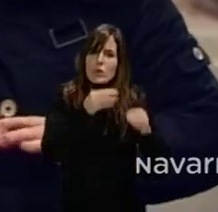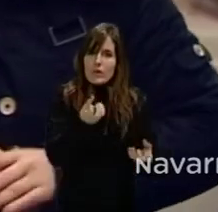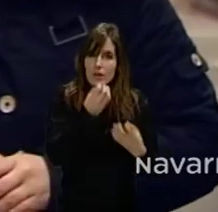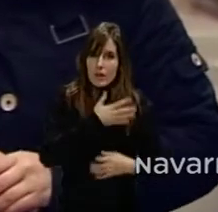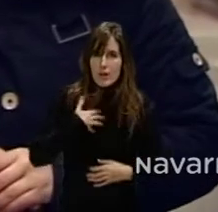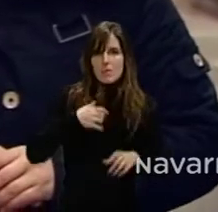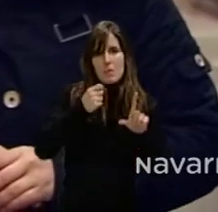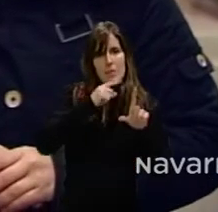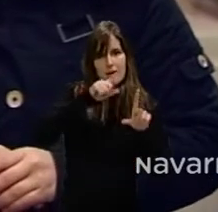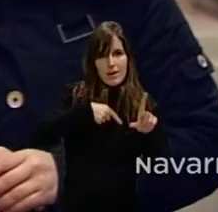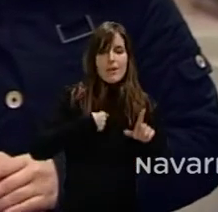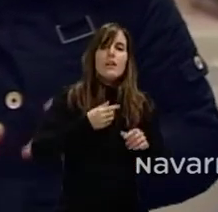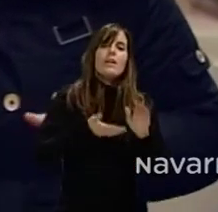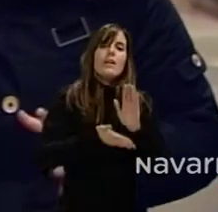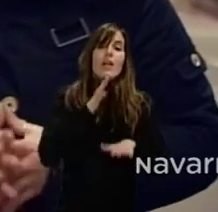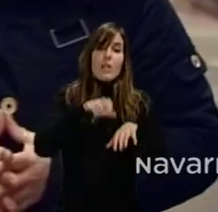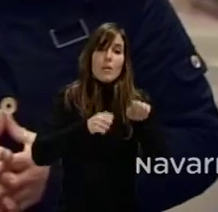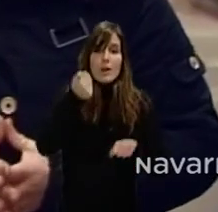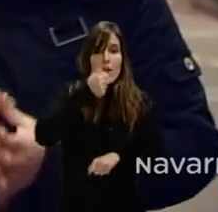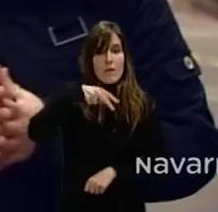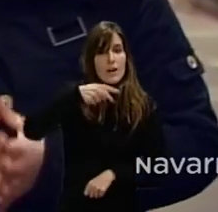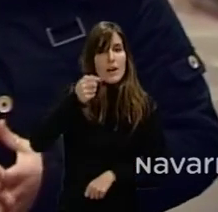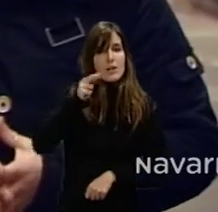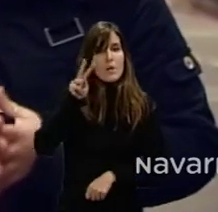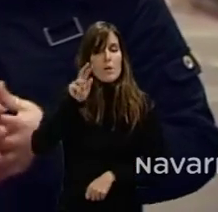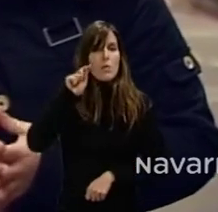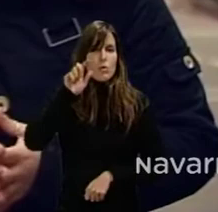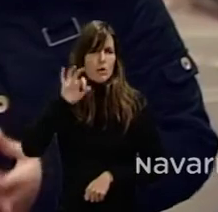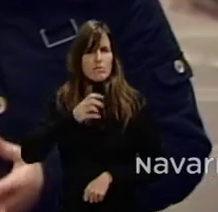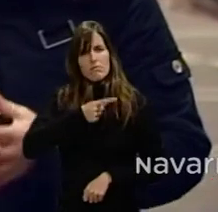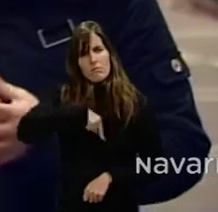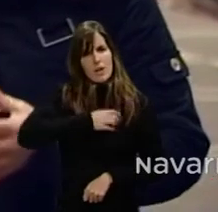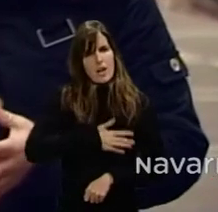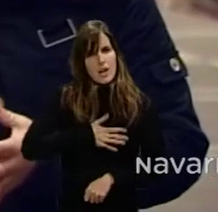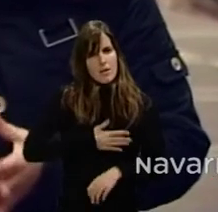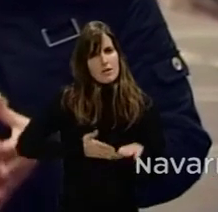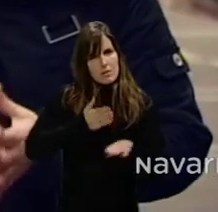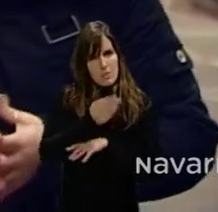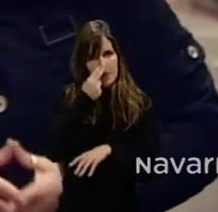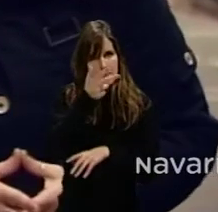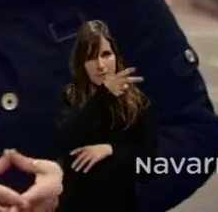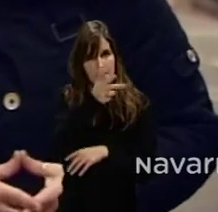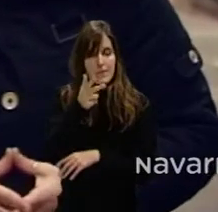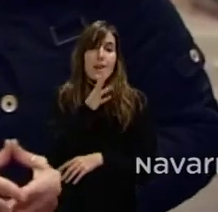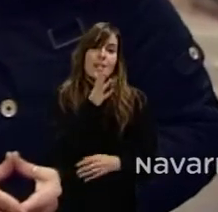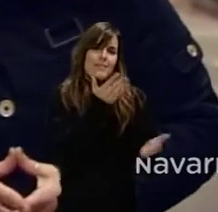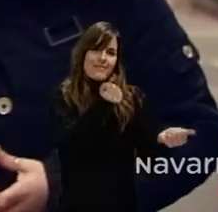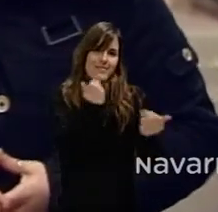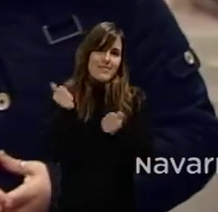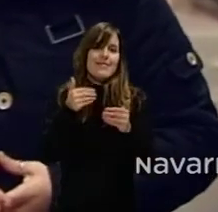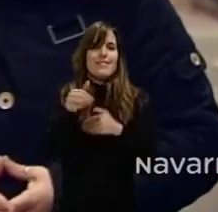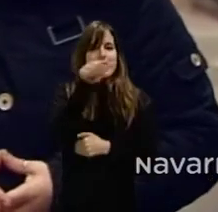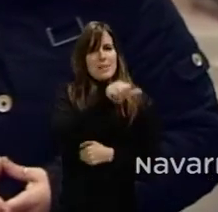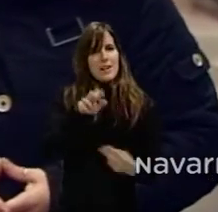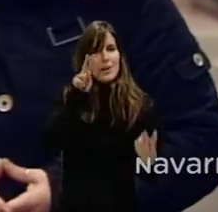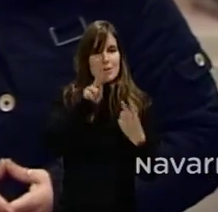envíanos un email adecompras arroba natv.es y estaremos encantadísimos de conocerlo ahora sí nos despedimos nos vemos la